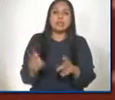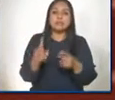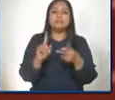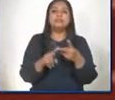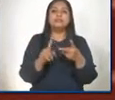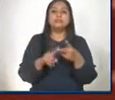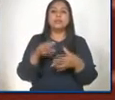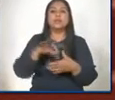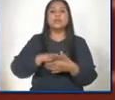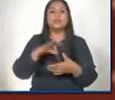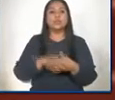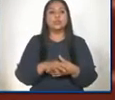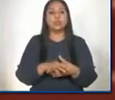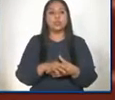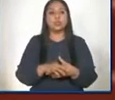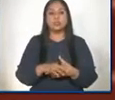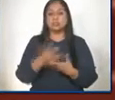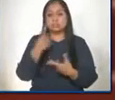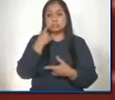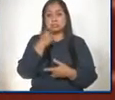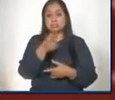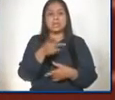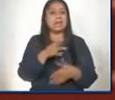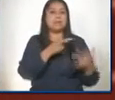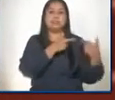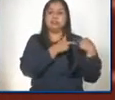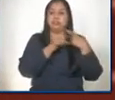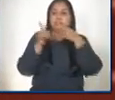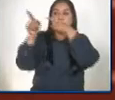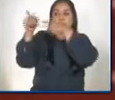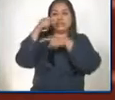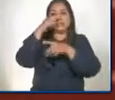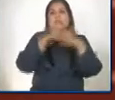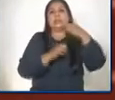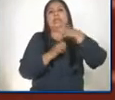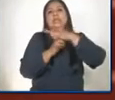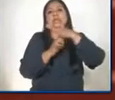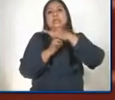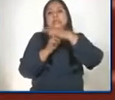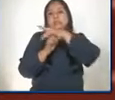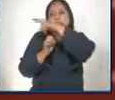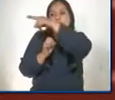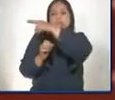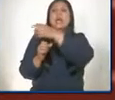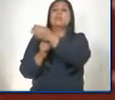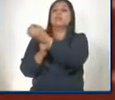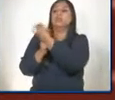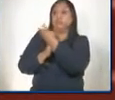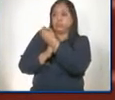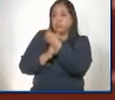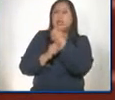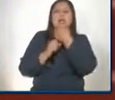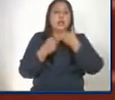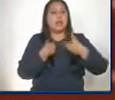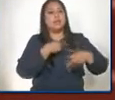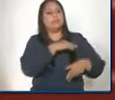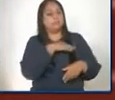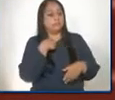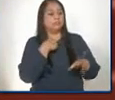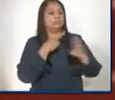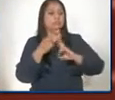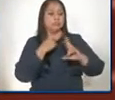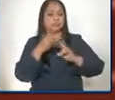voto en el extranjero, corresponde directamente al Tribunal Supremo Electoral, quien gira las instrucciones para que el Ministerio de